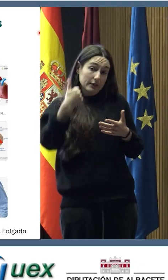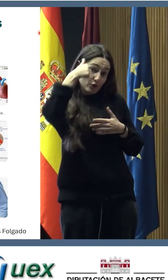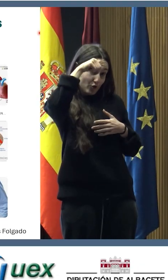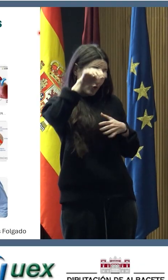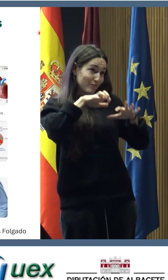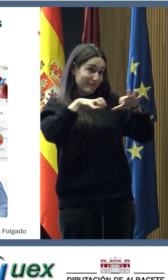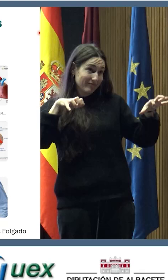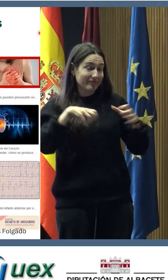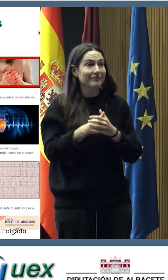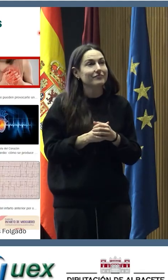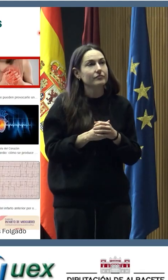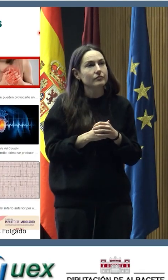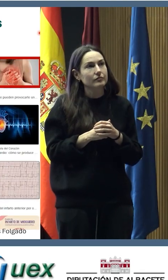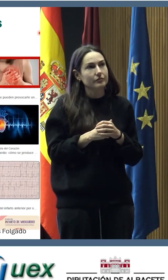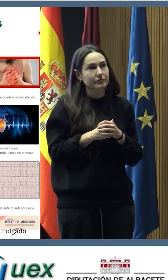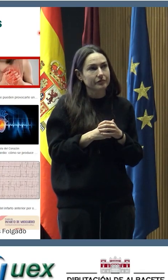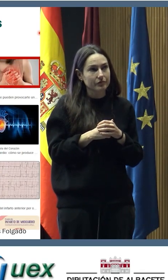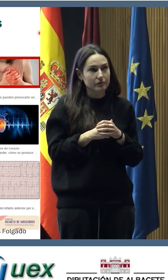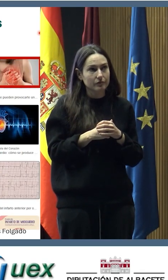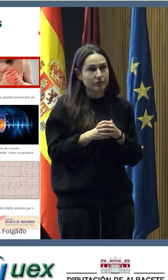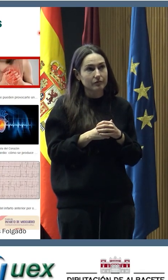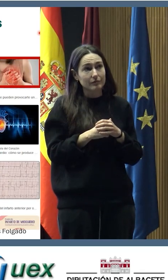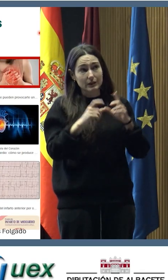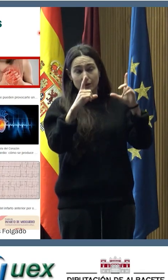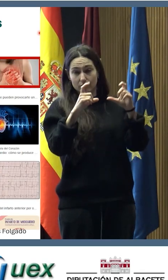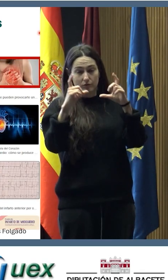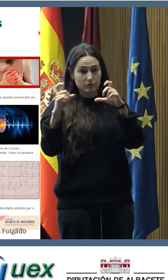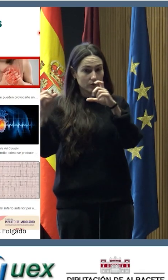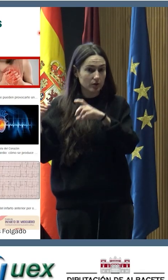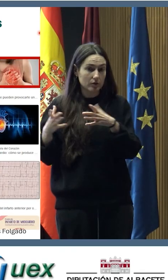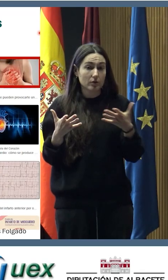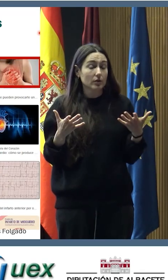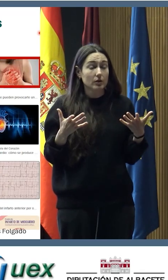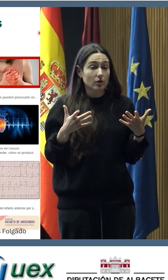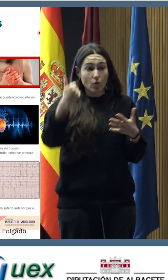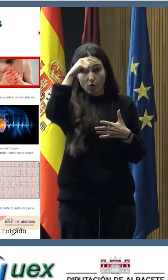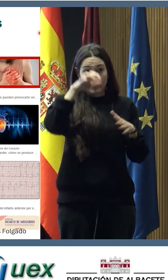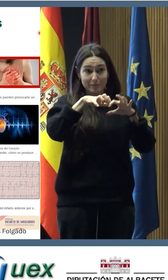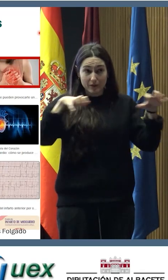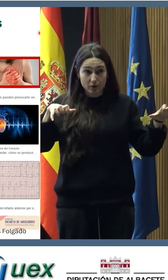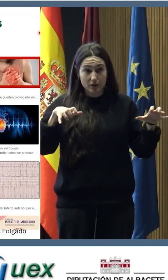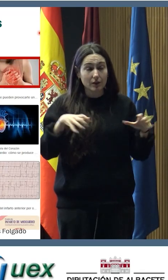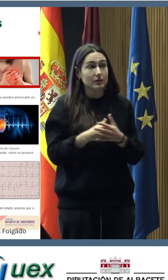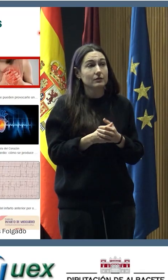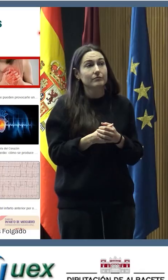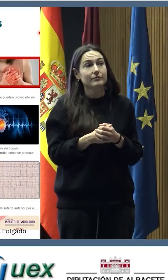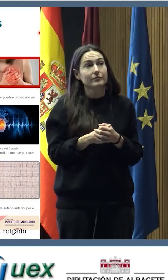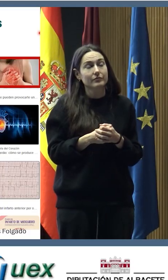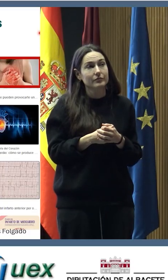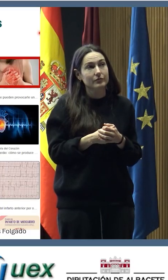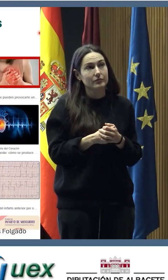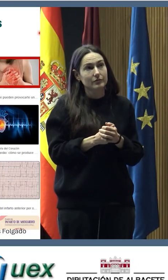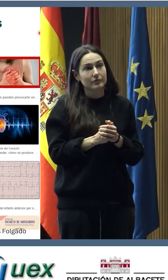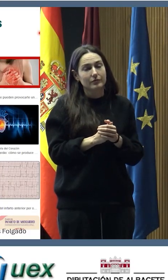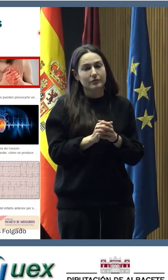hombres. Si seguimos bajando, pues siguen siendo hombres, excepto, como